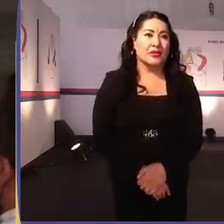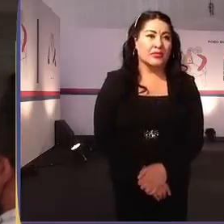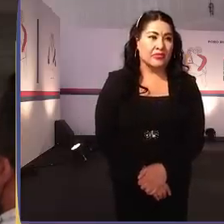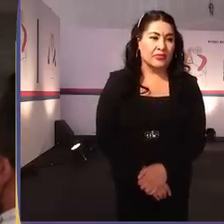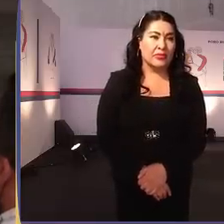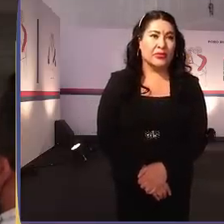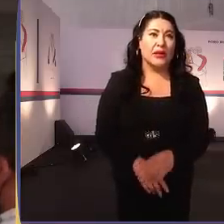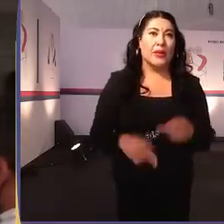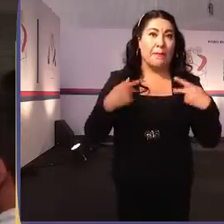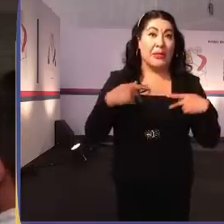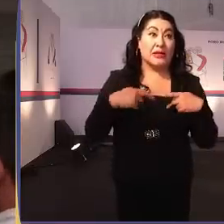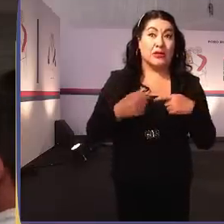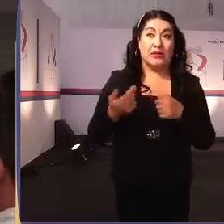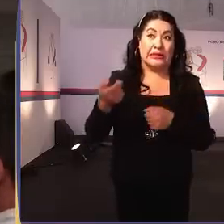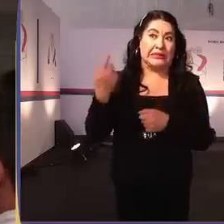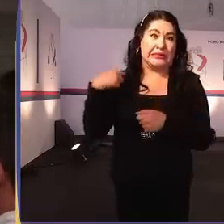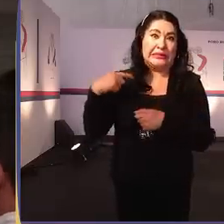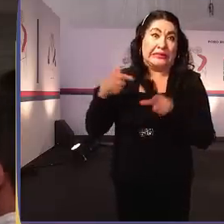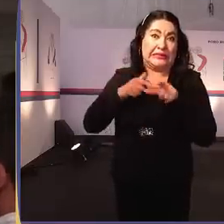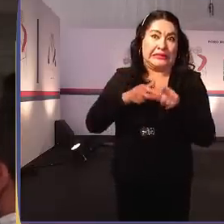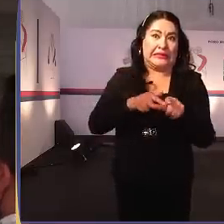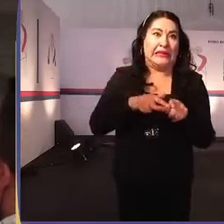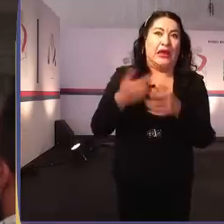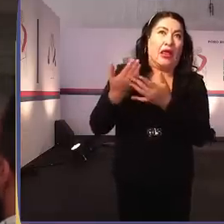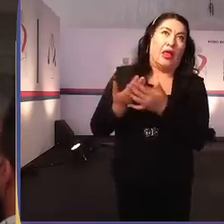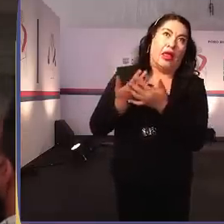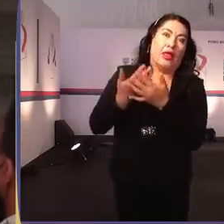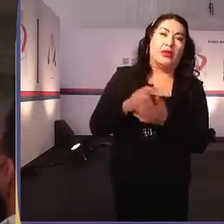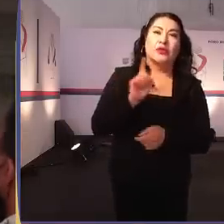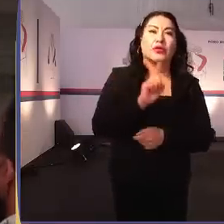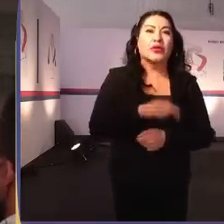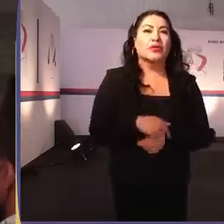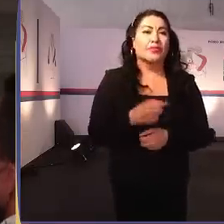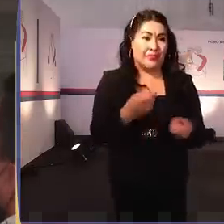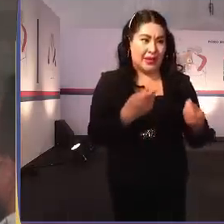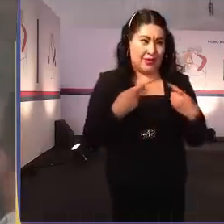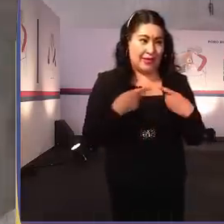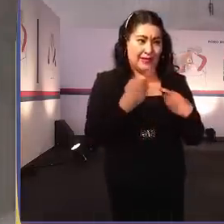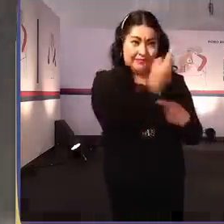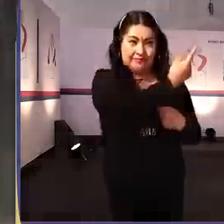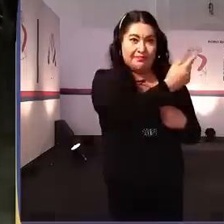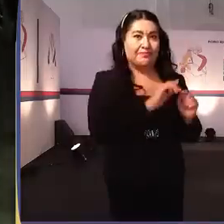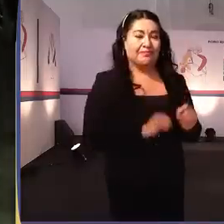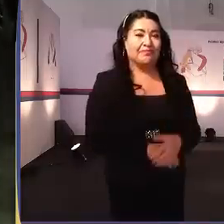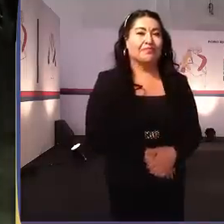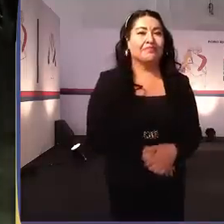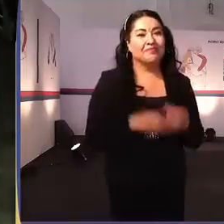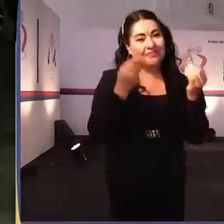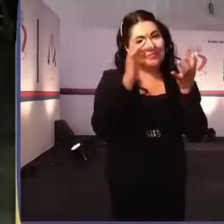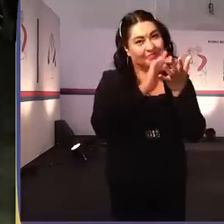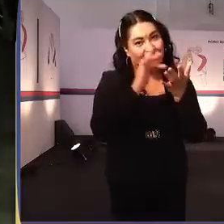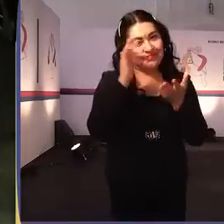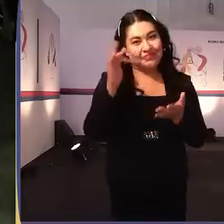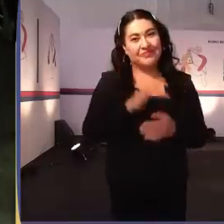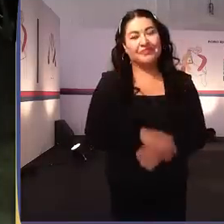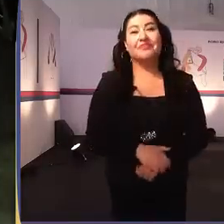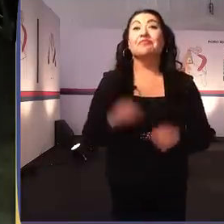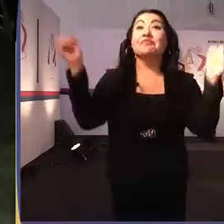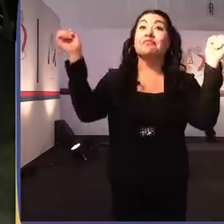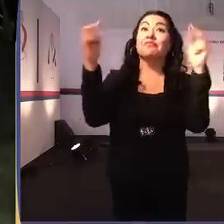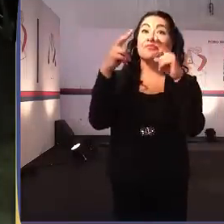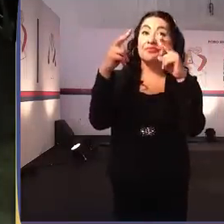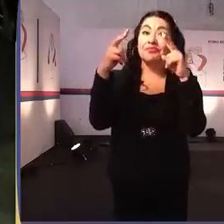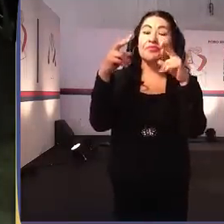los siguientes ponentes estén ahí diciendo, ay, estos cuates. ¿Me lo das acá? Sí. Pero qué bueno, gracias. Nos